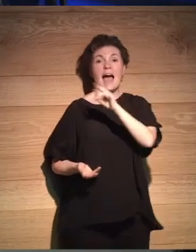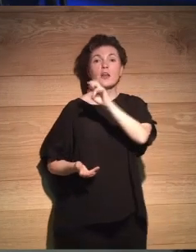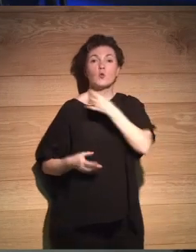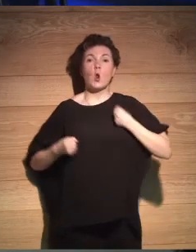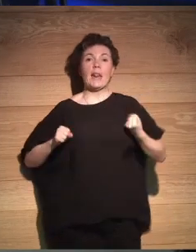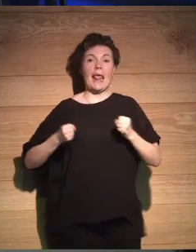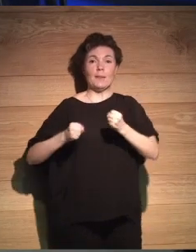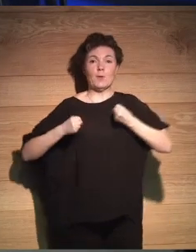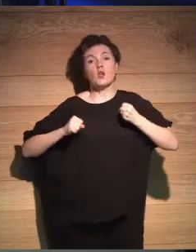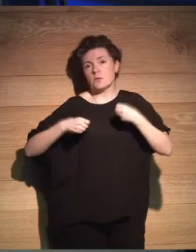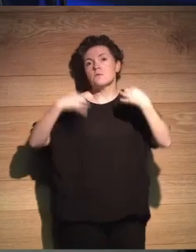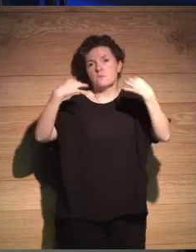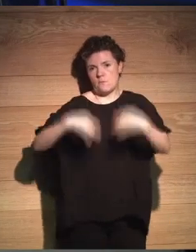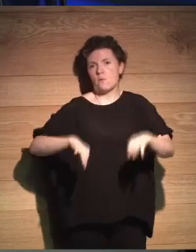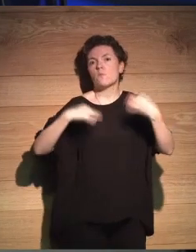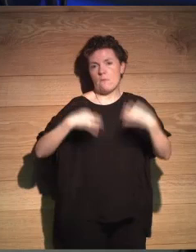de nervios,